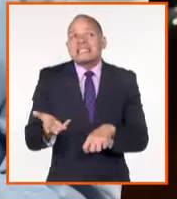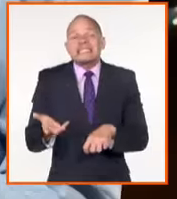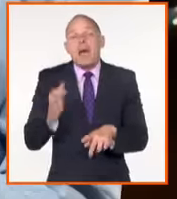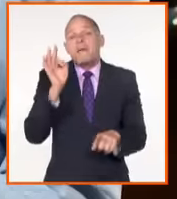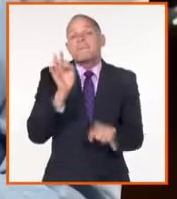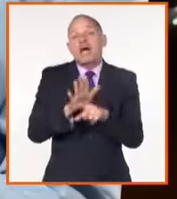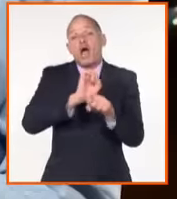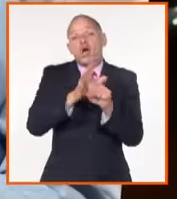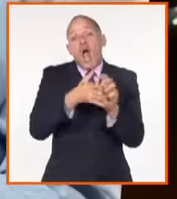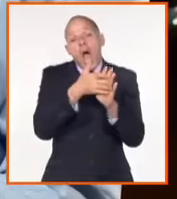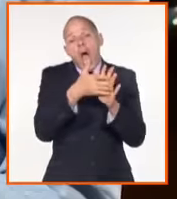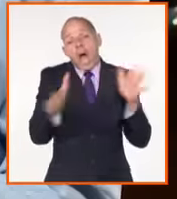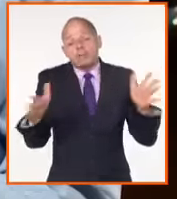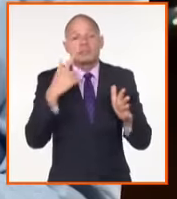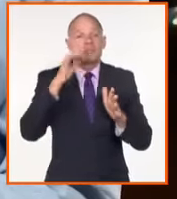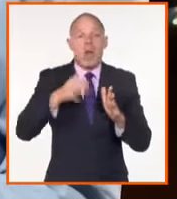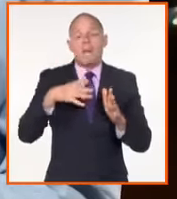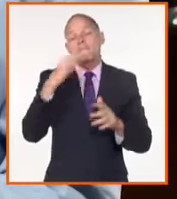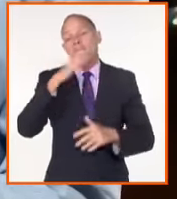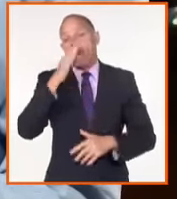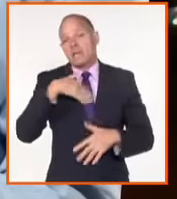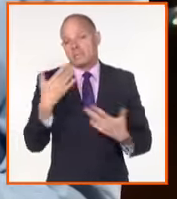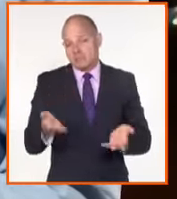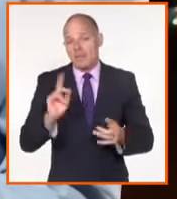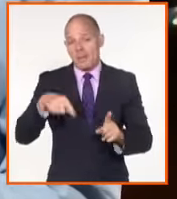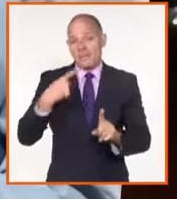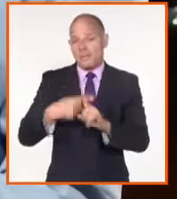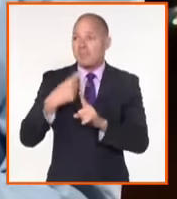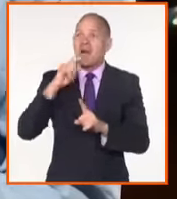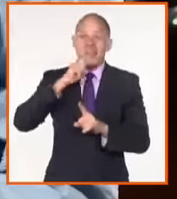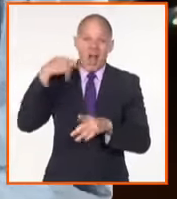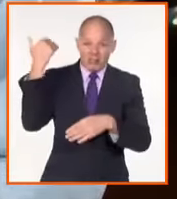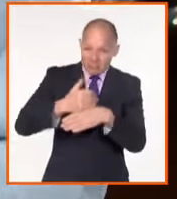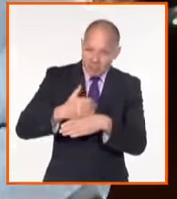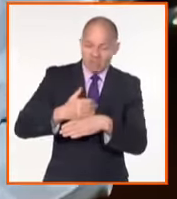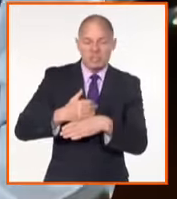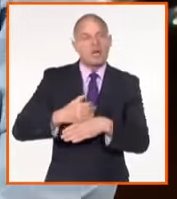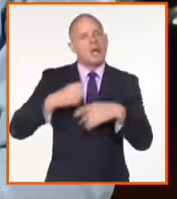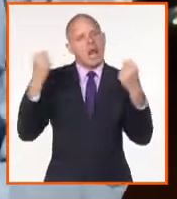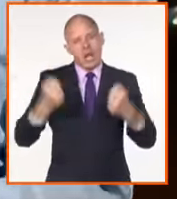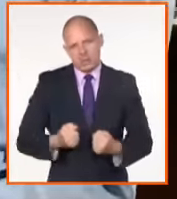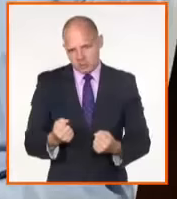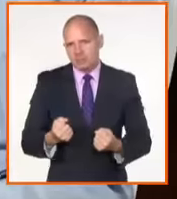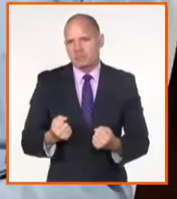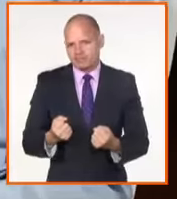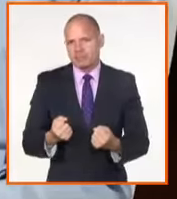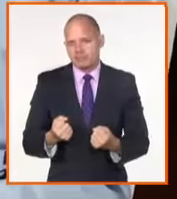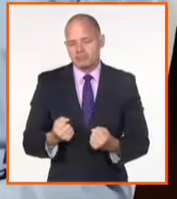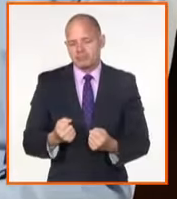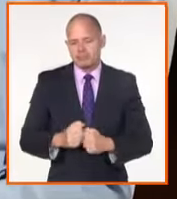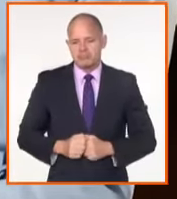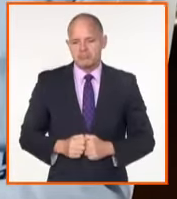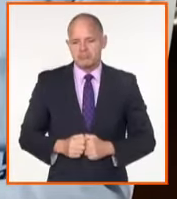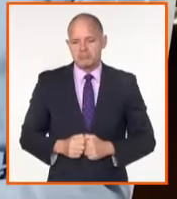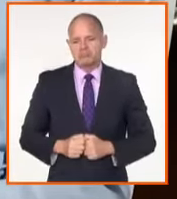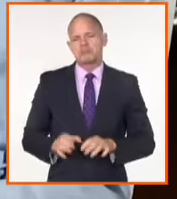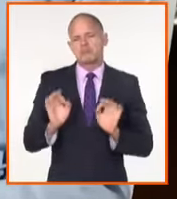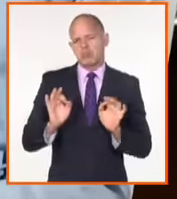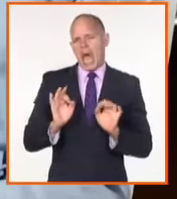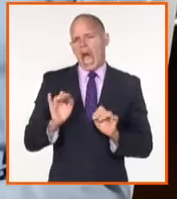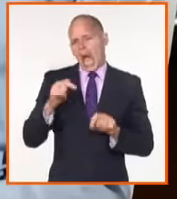en el país, y por supuesto el recrudecimiento del bloqueo. Nos han golpeado en estos momentos, en esta situación